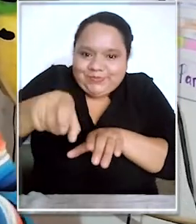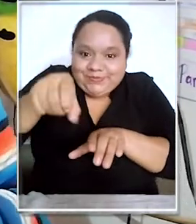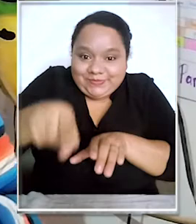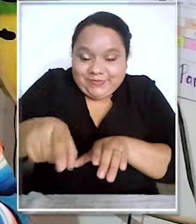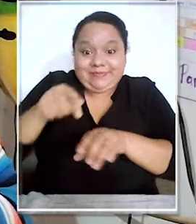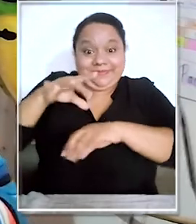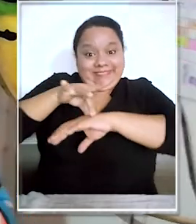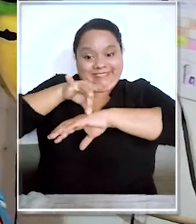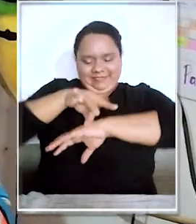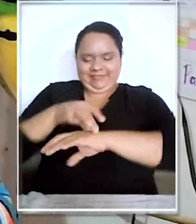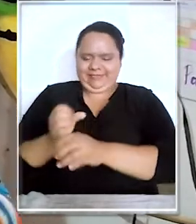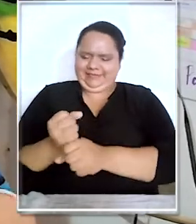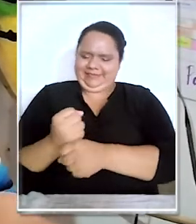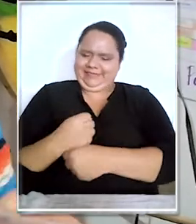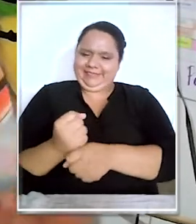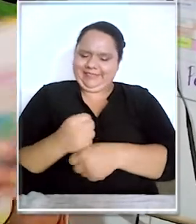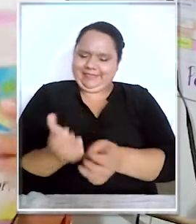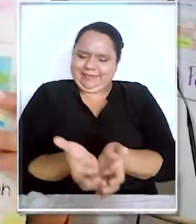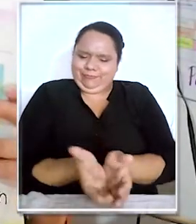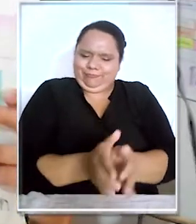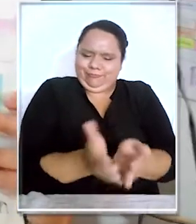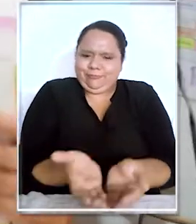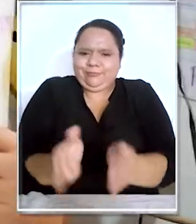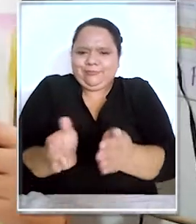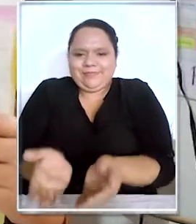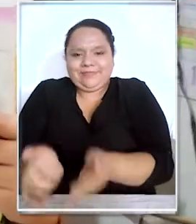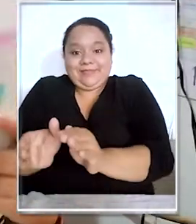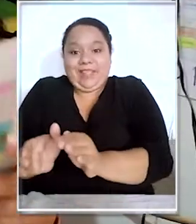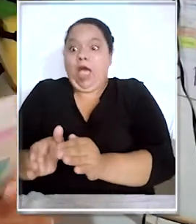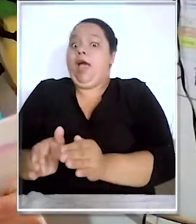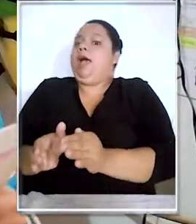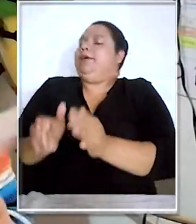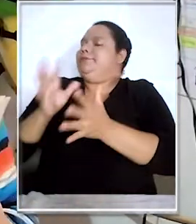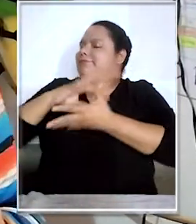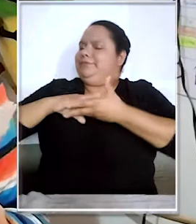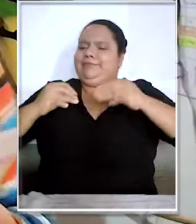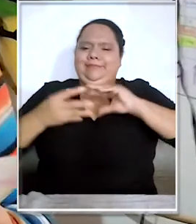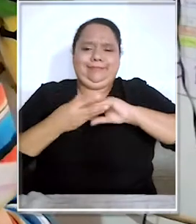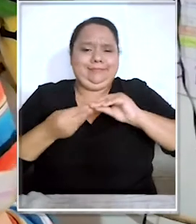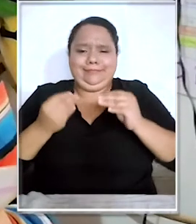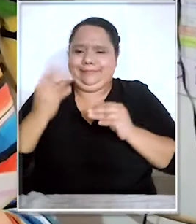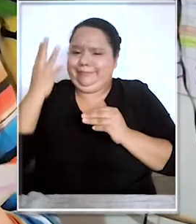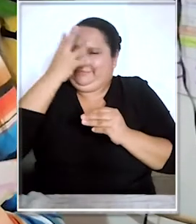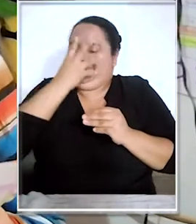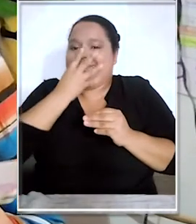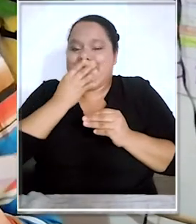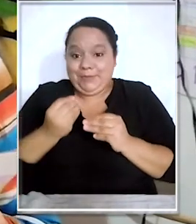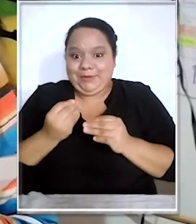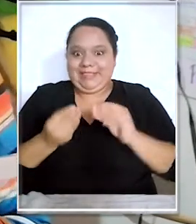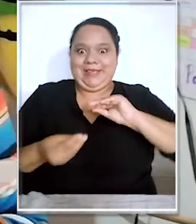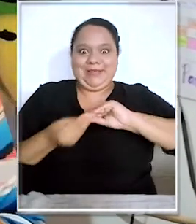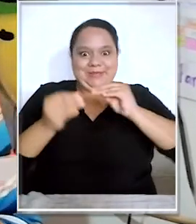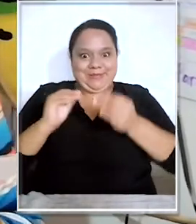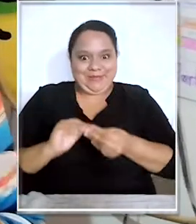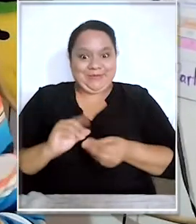bueno, quiero contarles algunas historias que encontré en este libro muy interesante. El primero se llama así. Este es